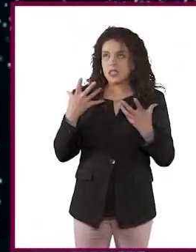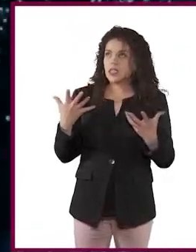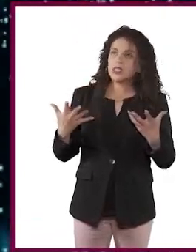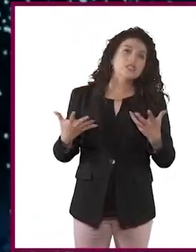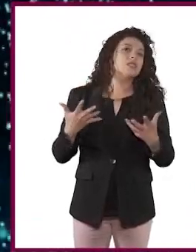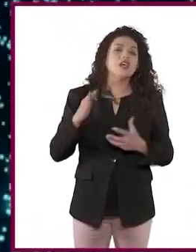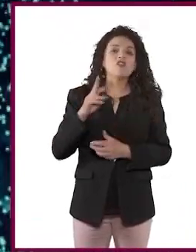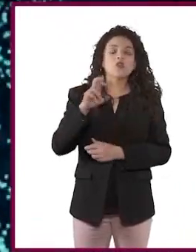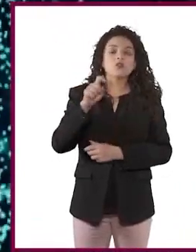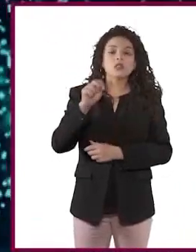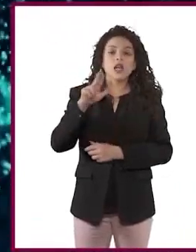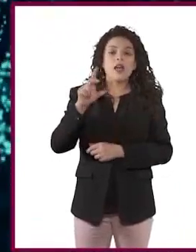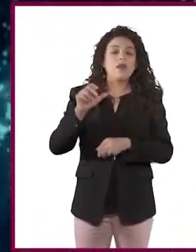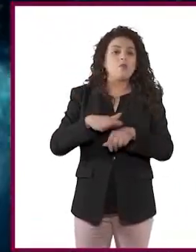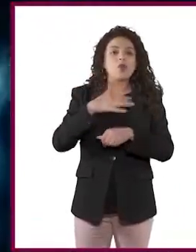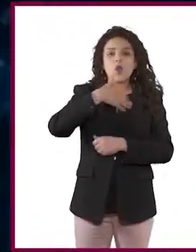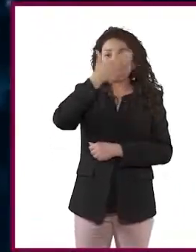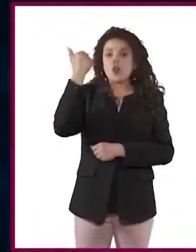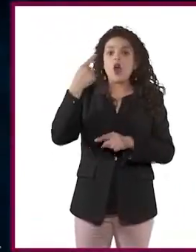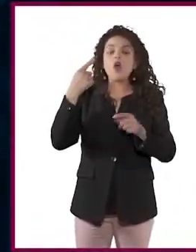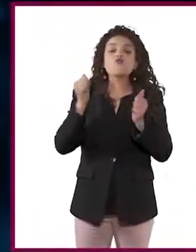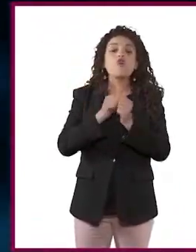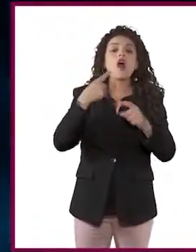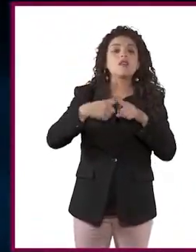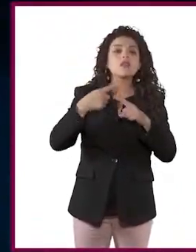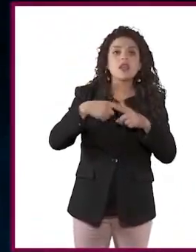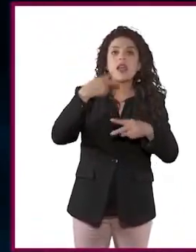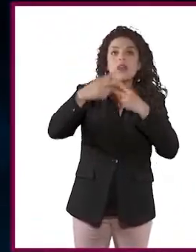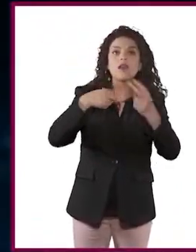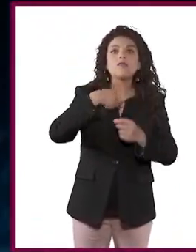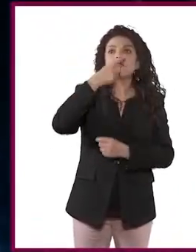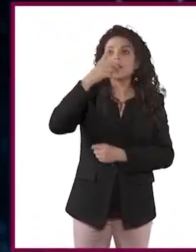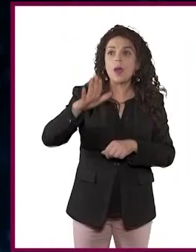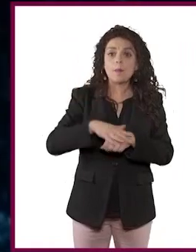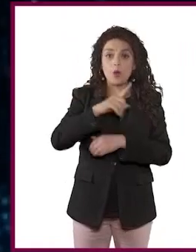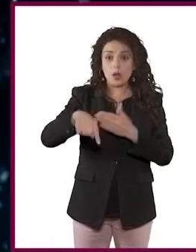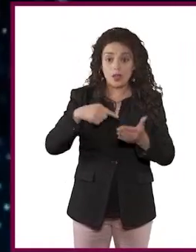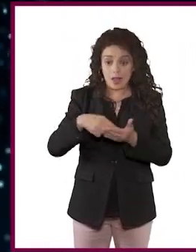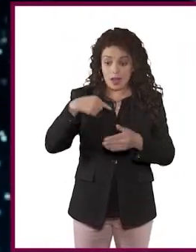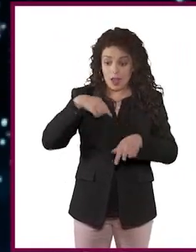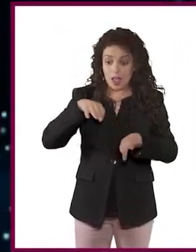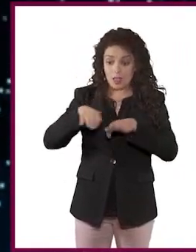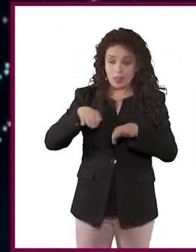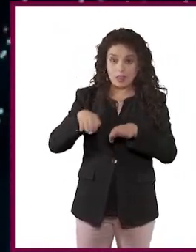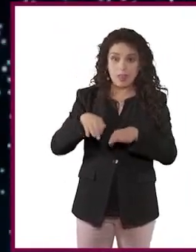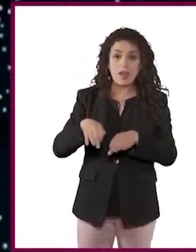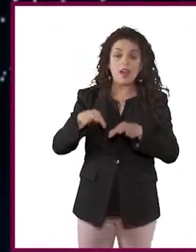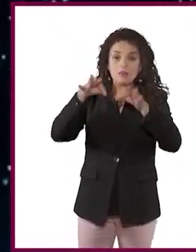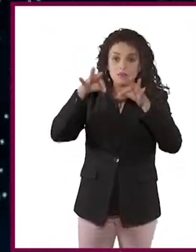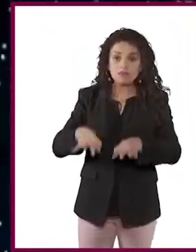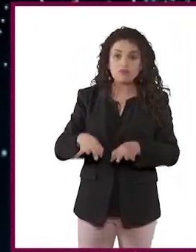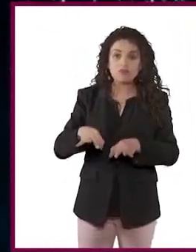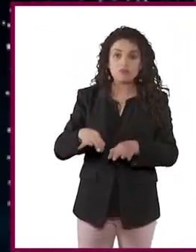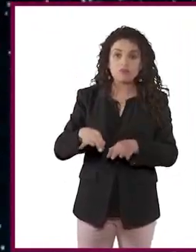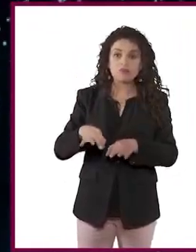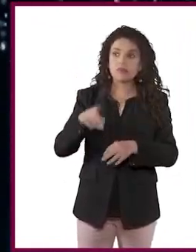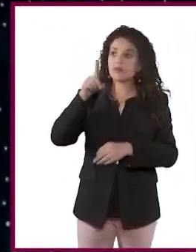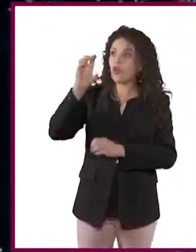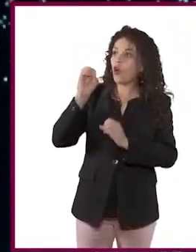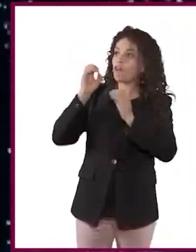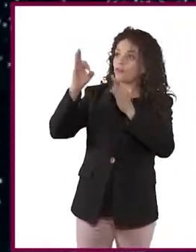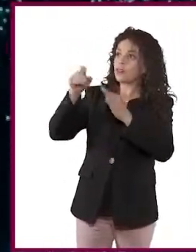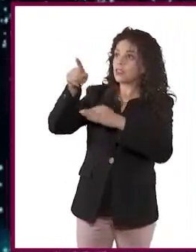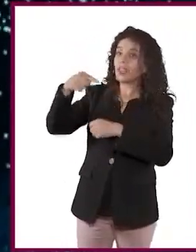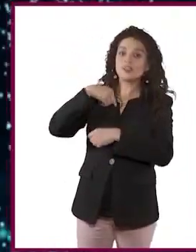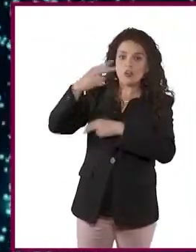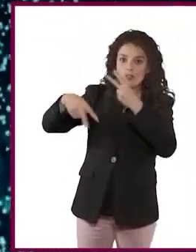frustrada porque no sabía a quién recurrir. De hecho, no conocía bien el lugar donde estaba la corporación o donde